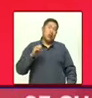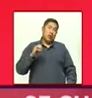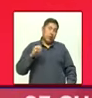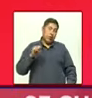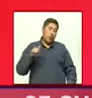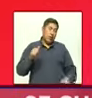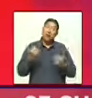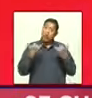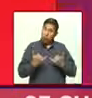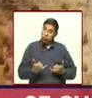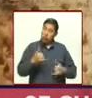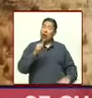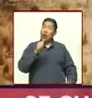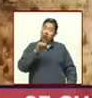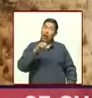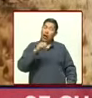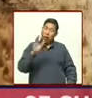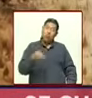Ayoayo.